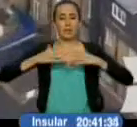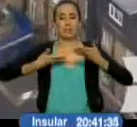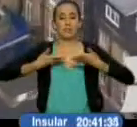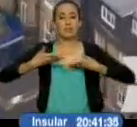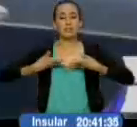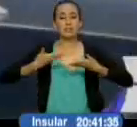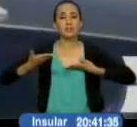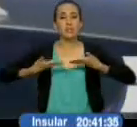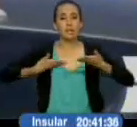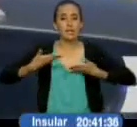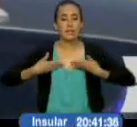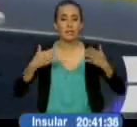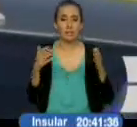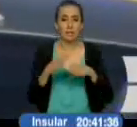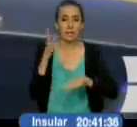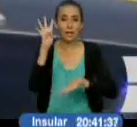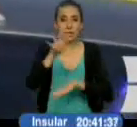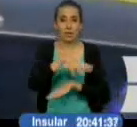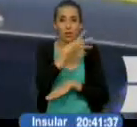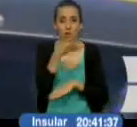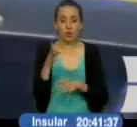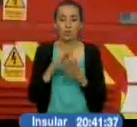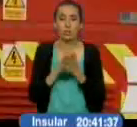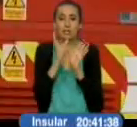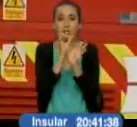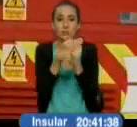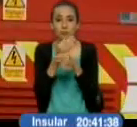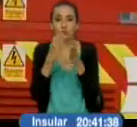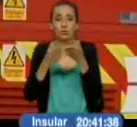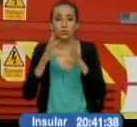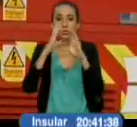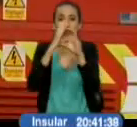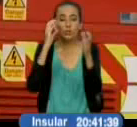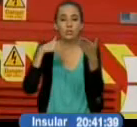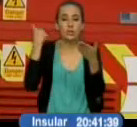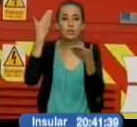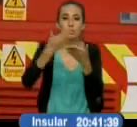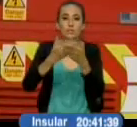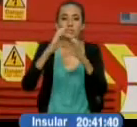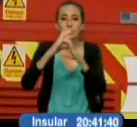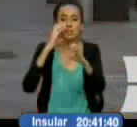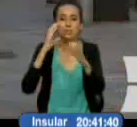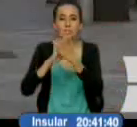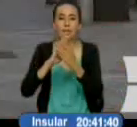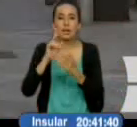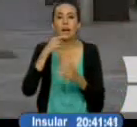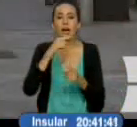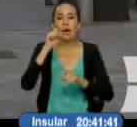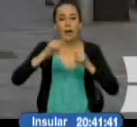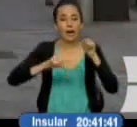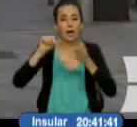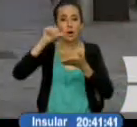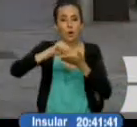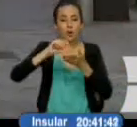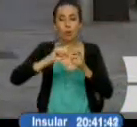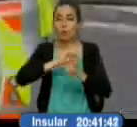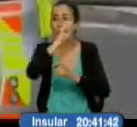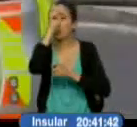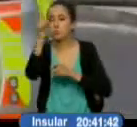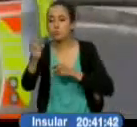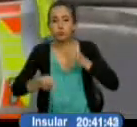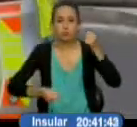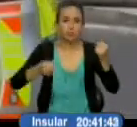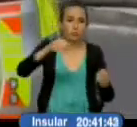de Londres. Funcionarios de tránsito indicaron que el vehículo se dirigía a la estación de Waterloo cuando se desplazó hacia el